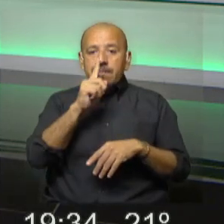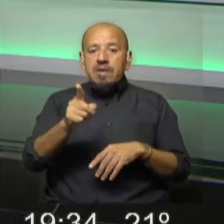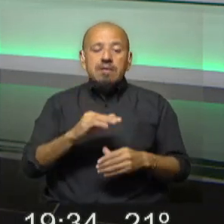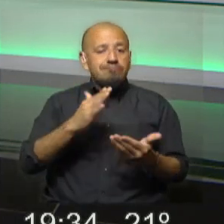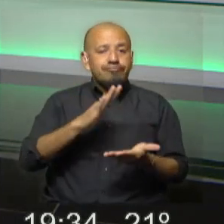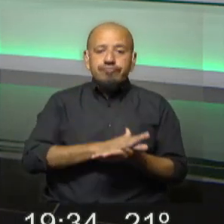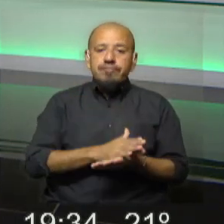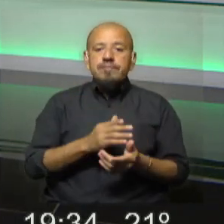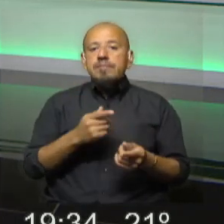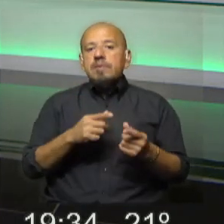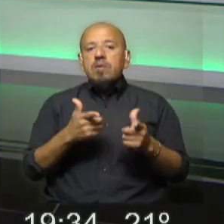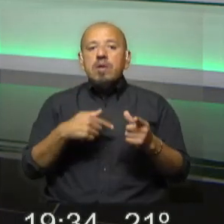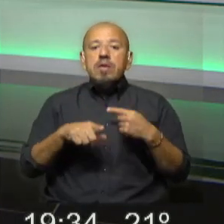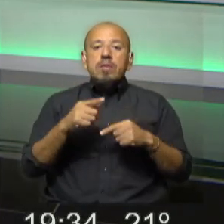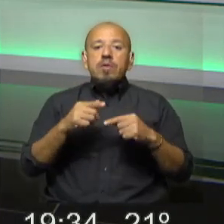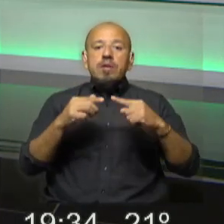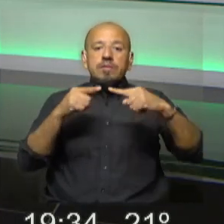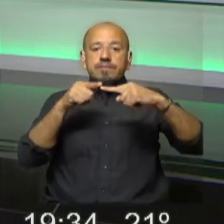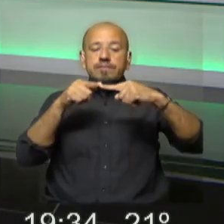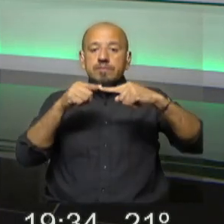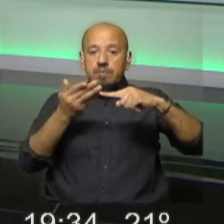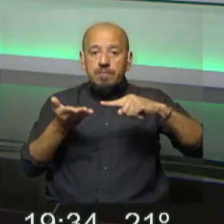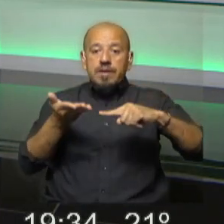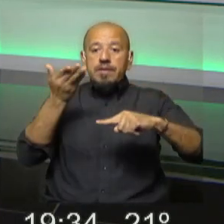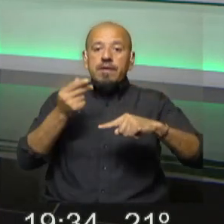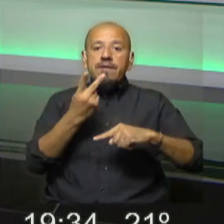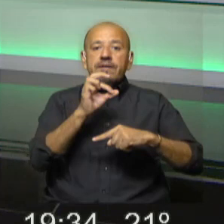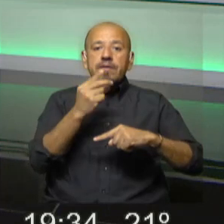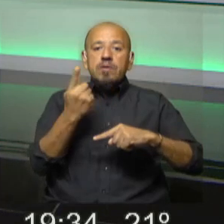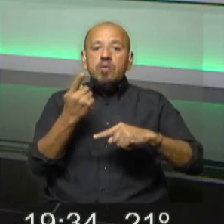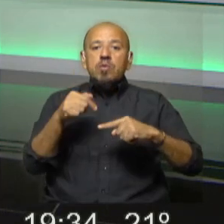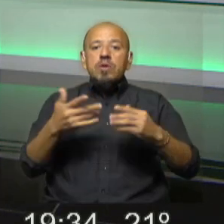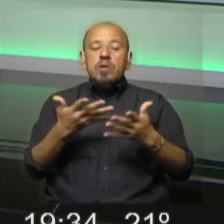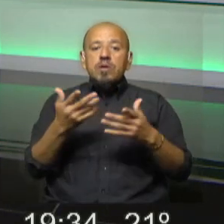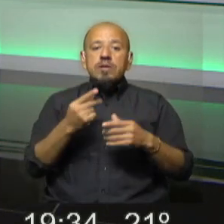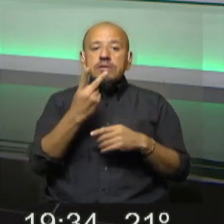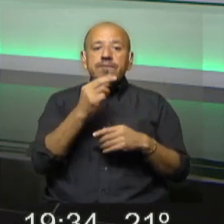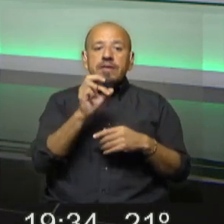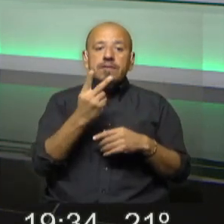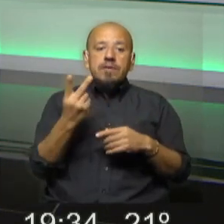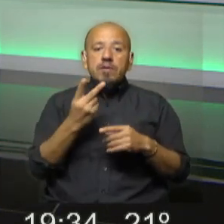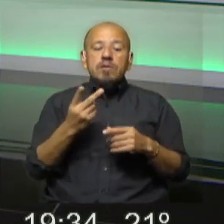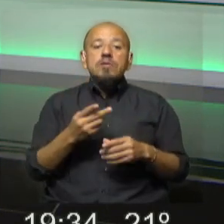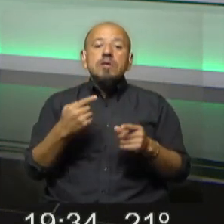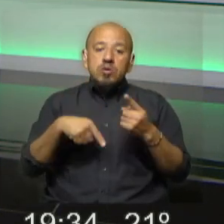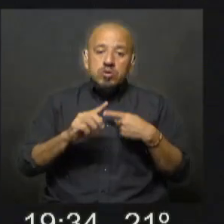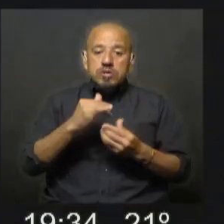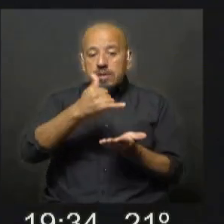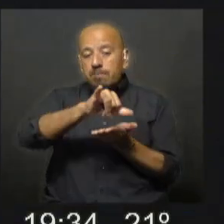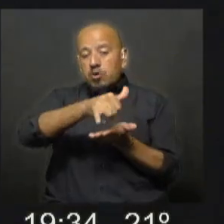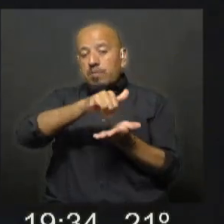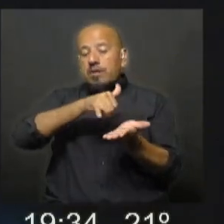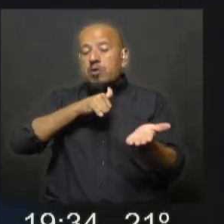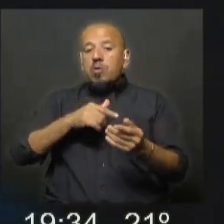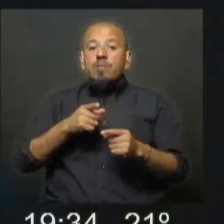destruyeron. Y luego estamos viendo el rebote del 2021. Y ahora con los datos del 2022 lo que tenemos es que en términos promedios